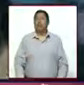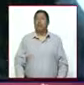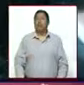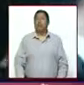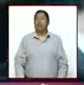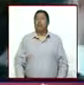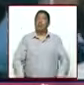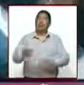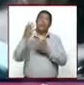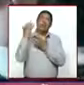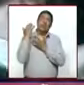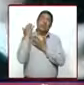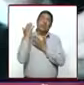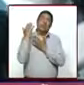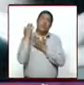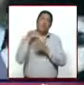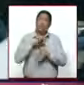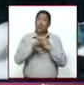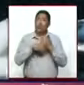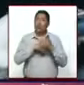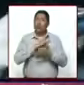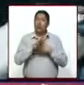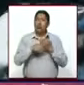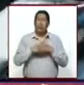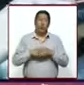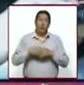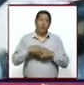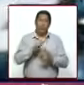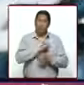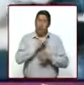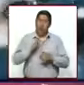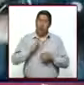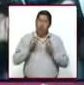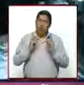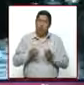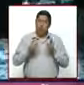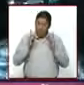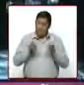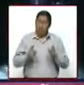Con una esperanza y esperemos que todos los otros tribunales actúen de la misma manera.